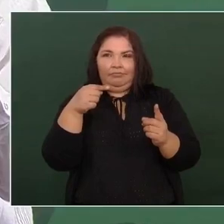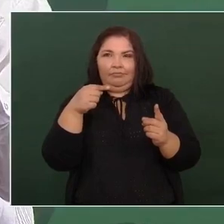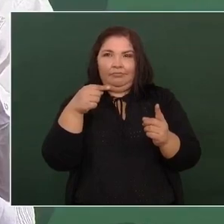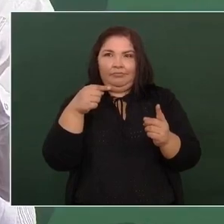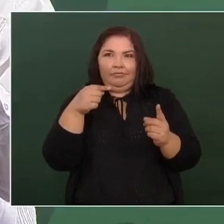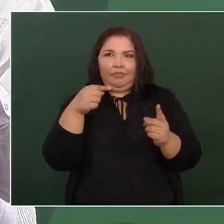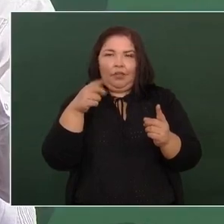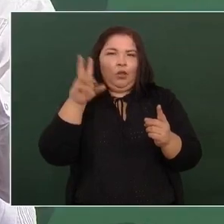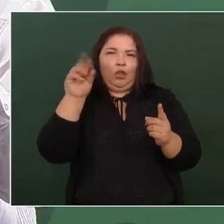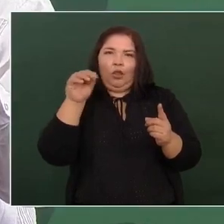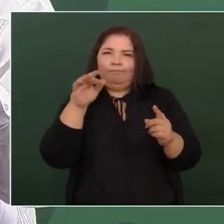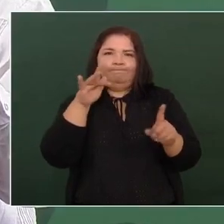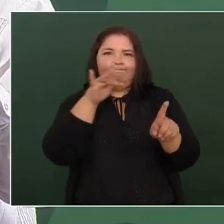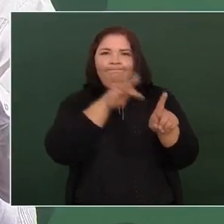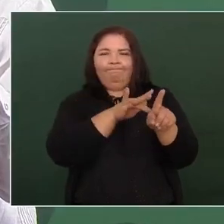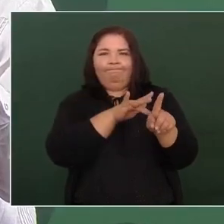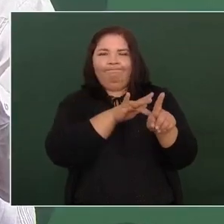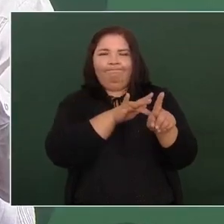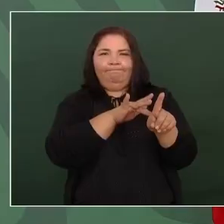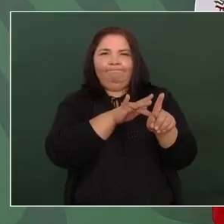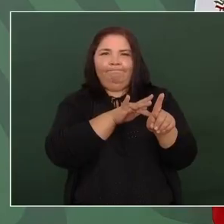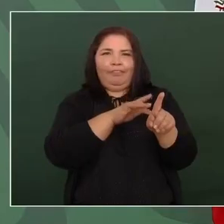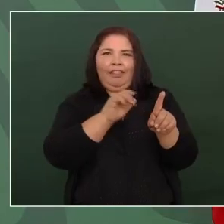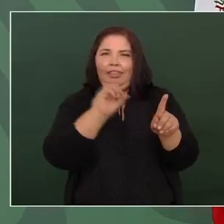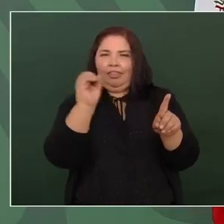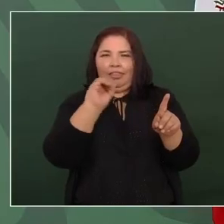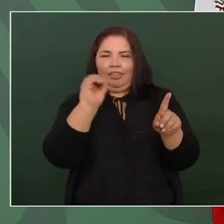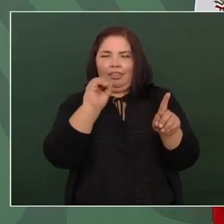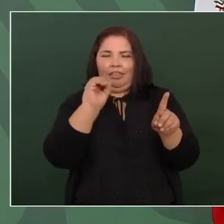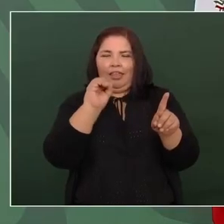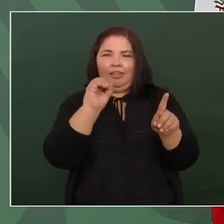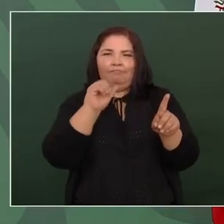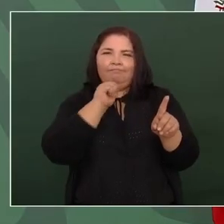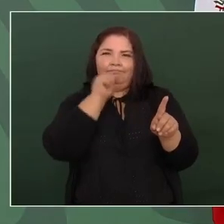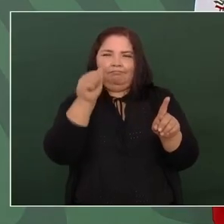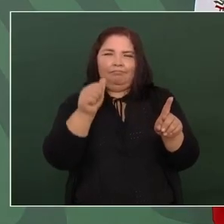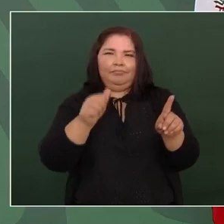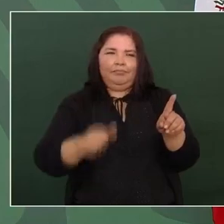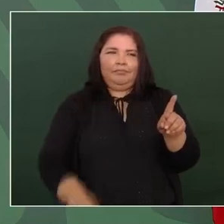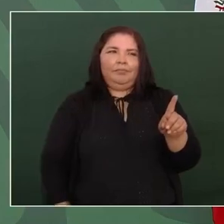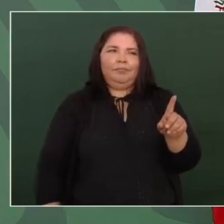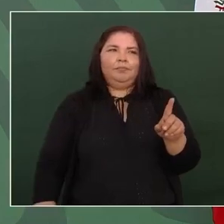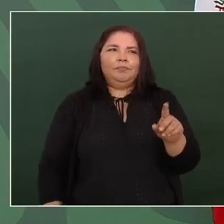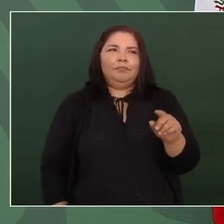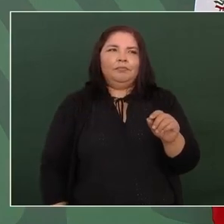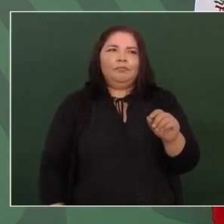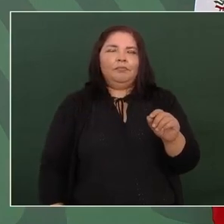que no la toquen ni con el pétalo de una rosa.